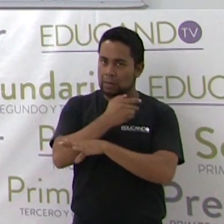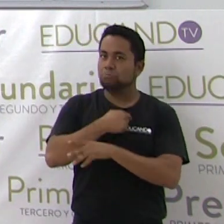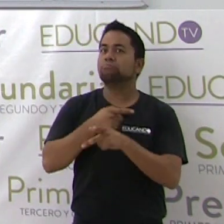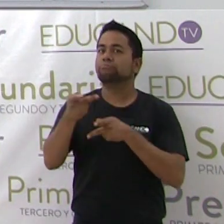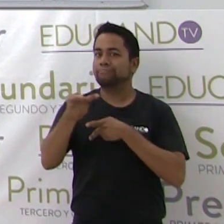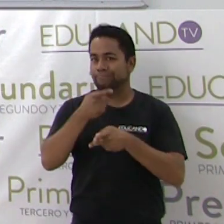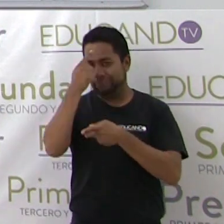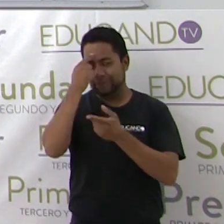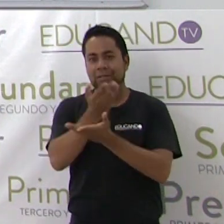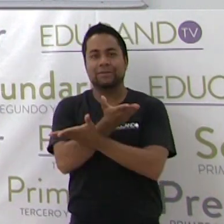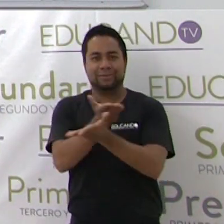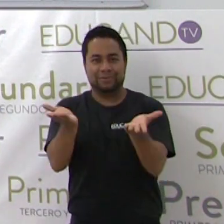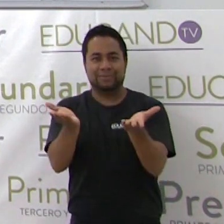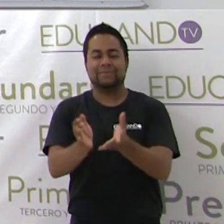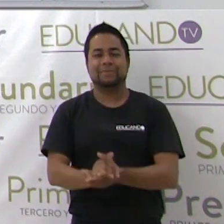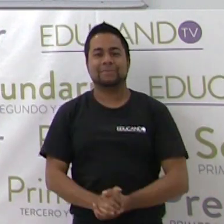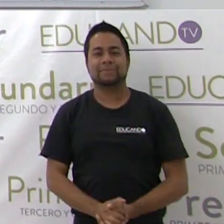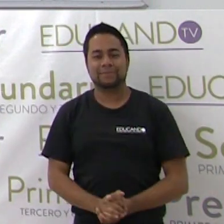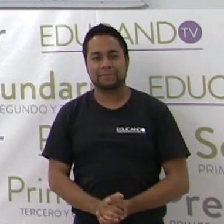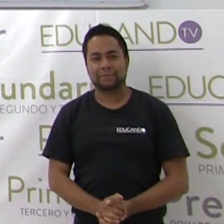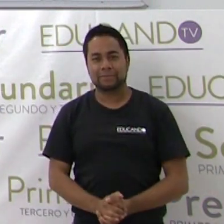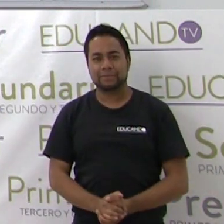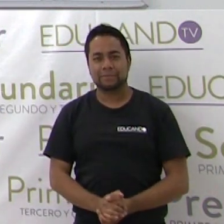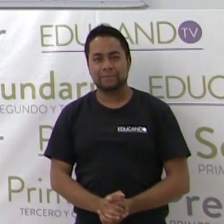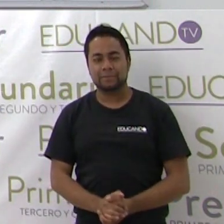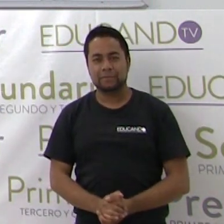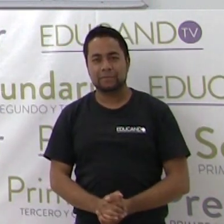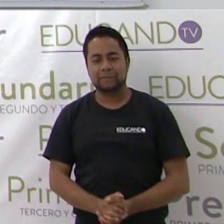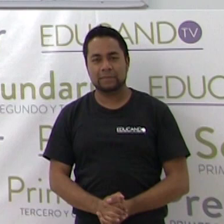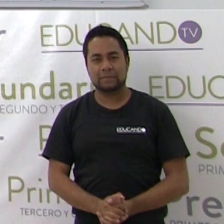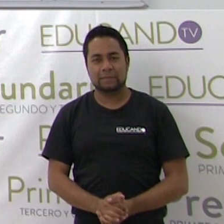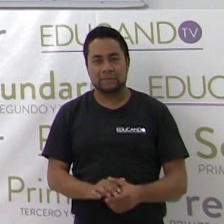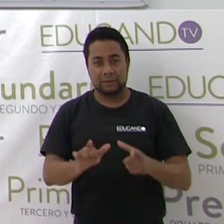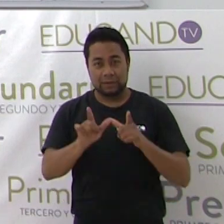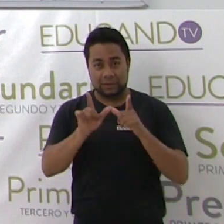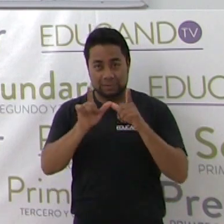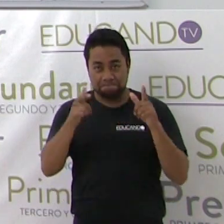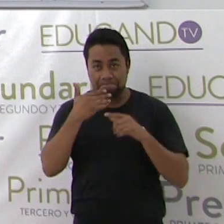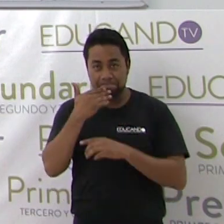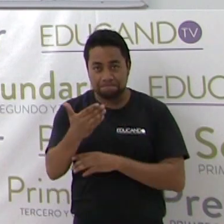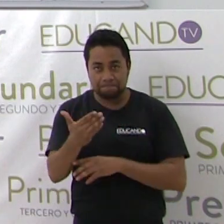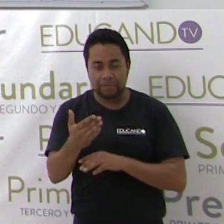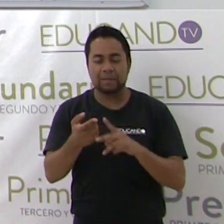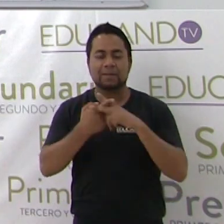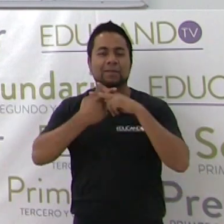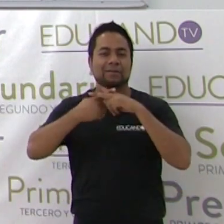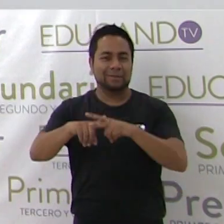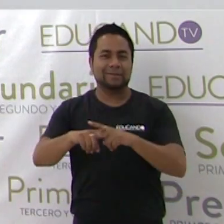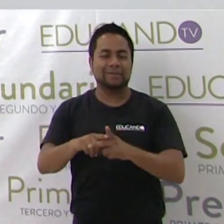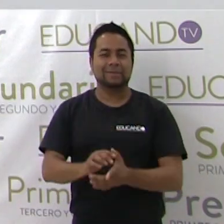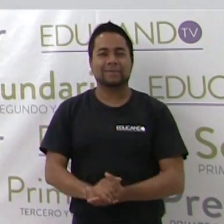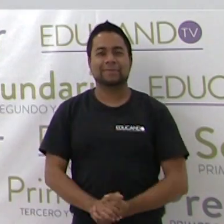esta sesión que hemos preparado para ustedes. ¿Están listos? Comenzamos.